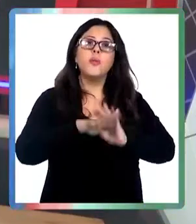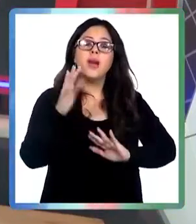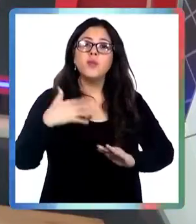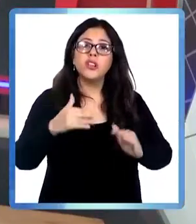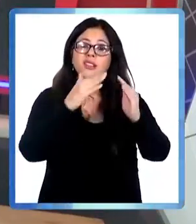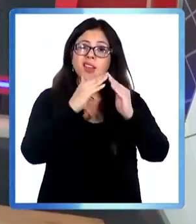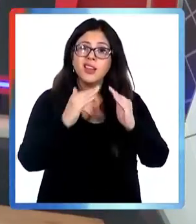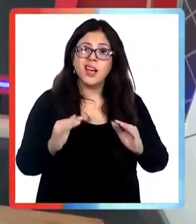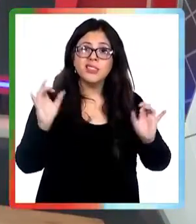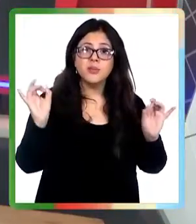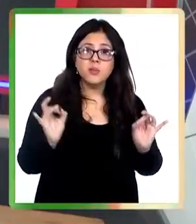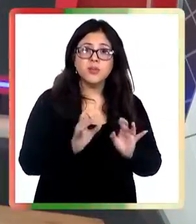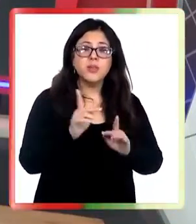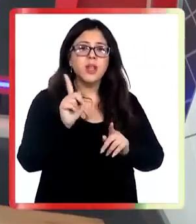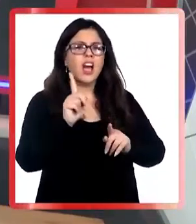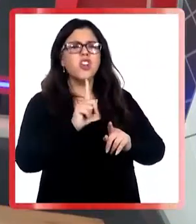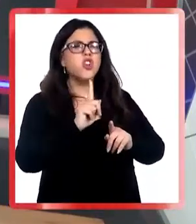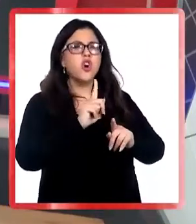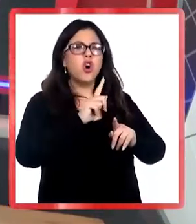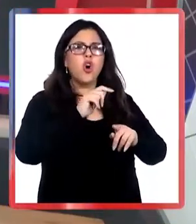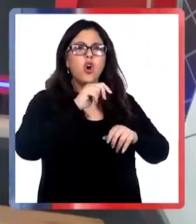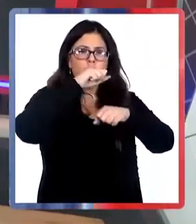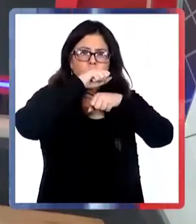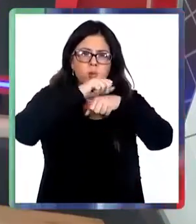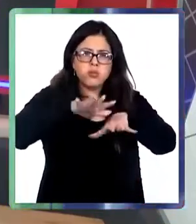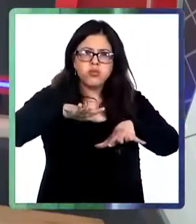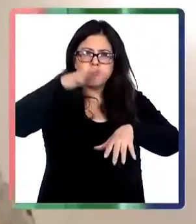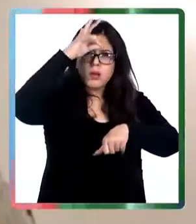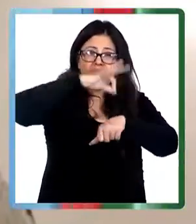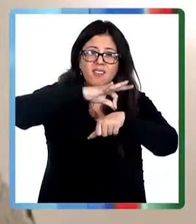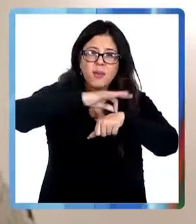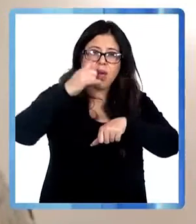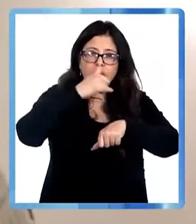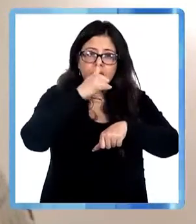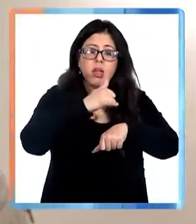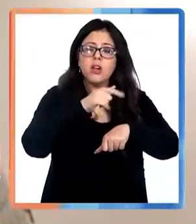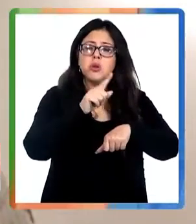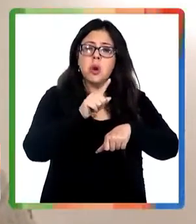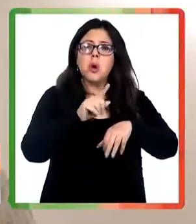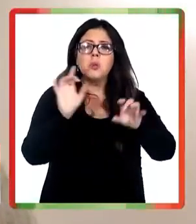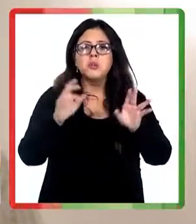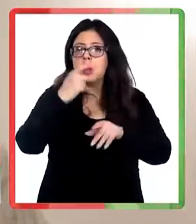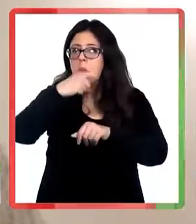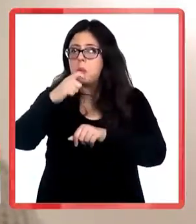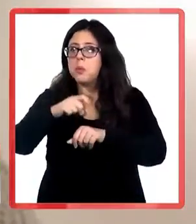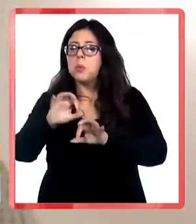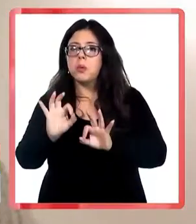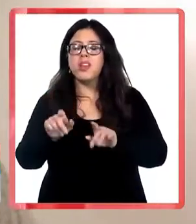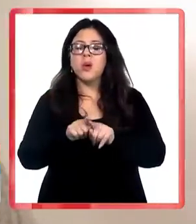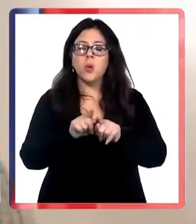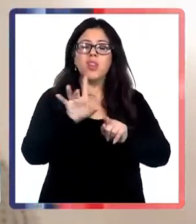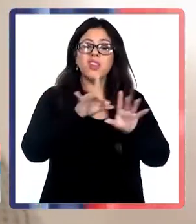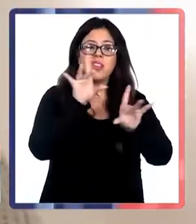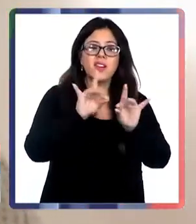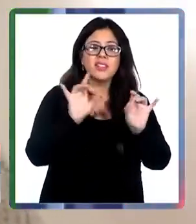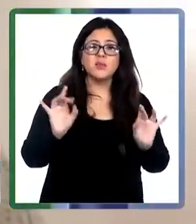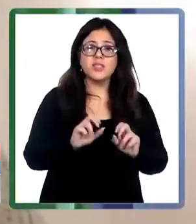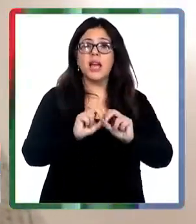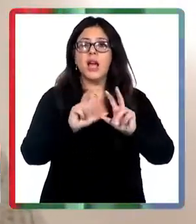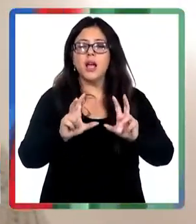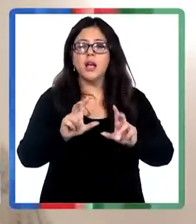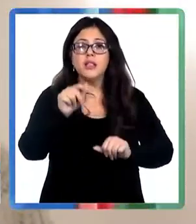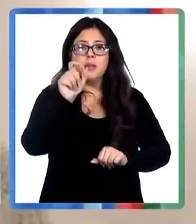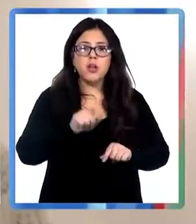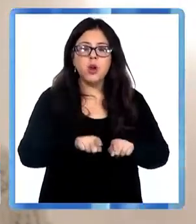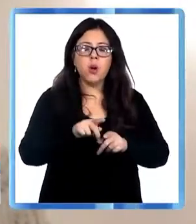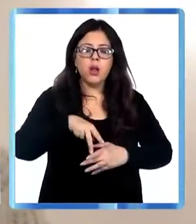importante en casa, más allá de decir no es influenza, es un resfriado común, más importante que eso es identificar si tenemos algún signo de alarma. Es decir, si el paciente